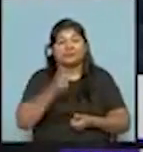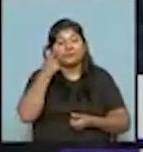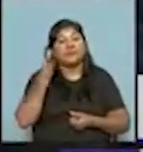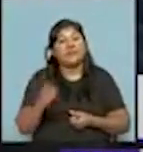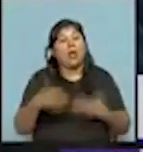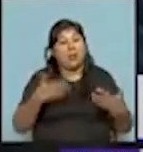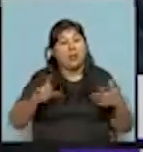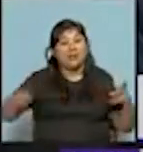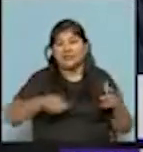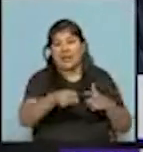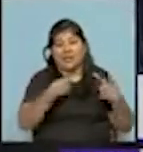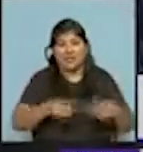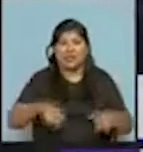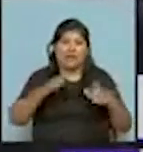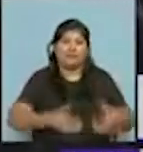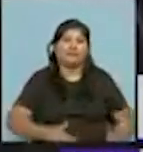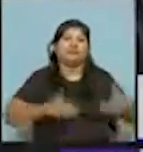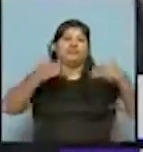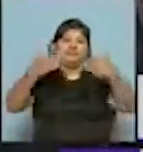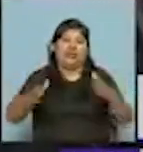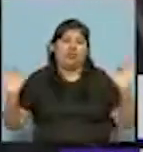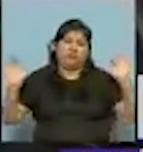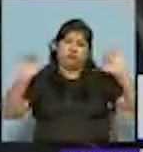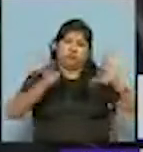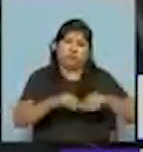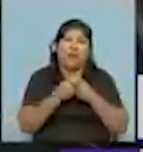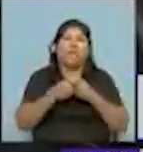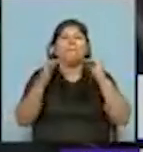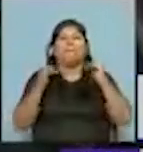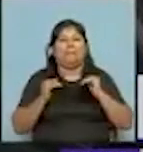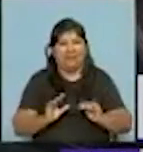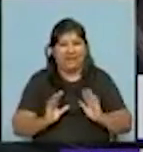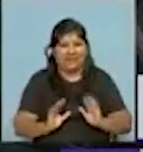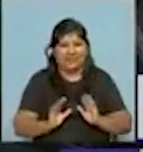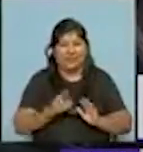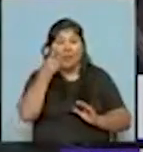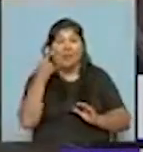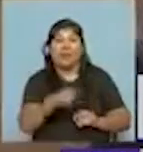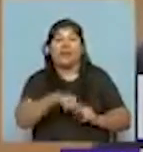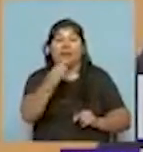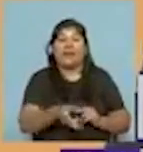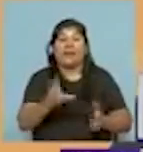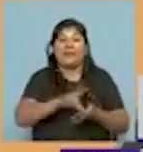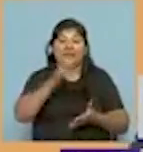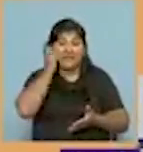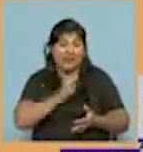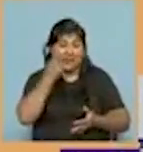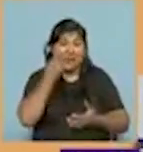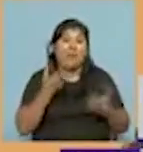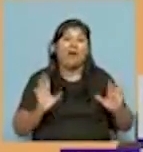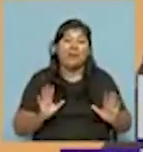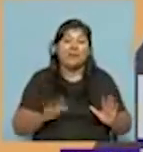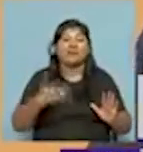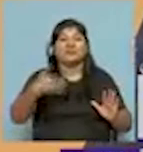trámite y podemos descomprimir después cuando estemos cerca del inicio de clases vamos a ver qué pasa en el parque sant martí si se va a repetir lo de otros años